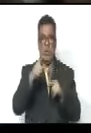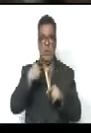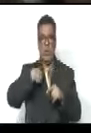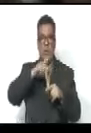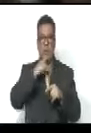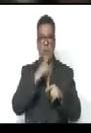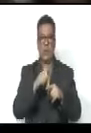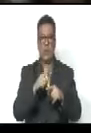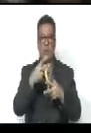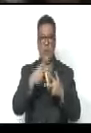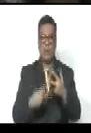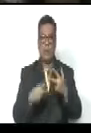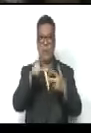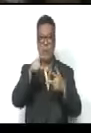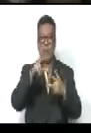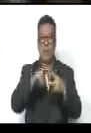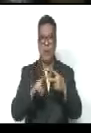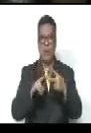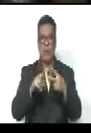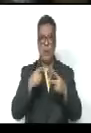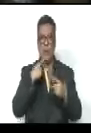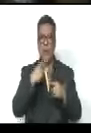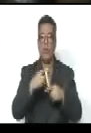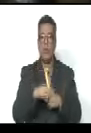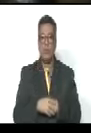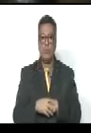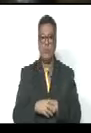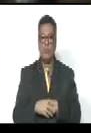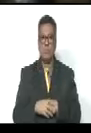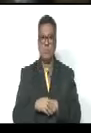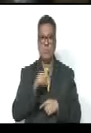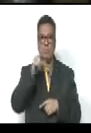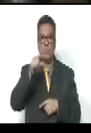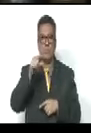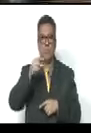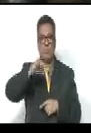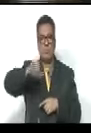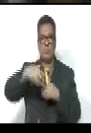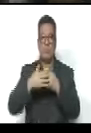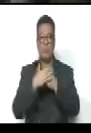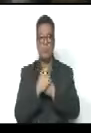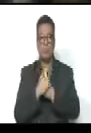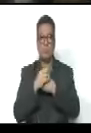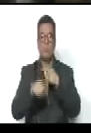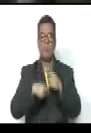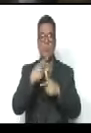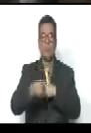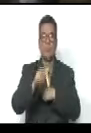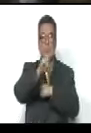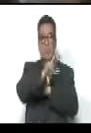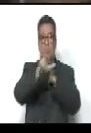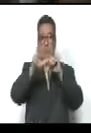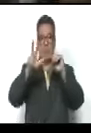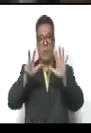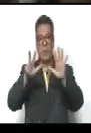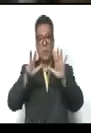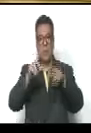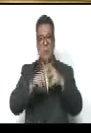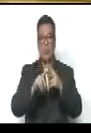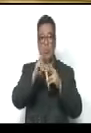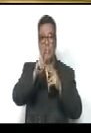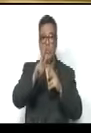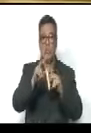aquí los ejemplares y propongo, Jorge Rodríguez, que después del 28, en el